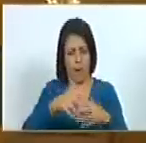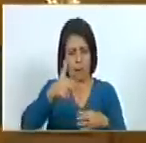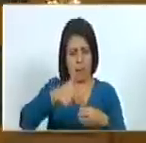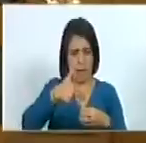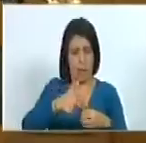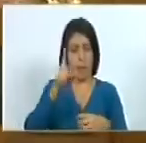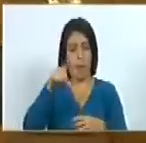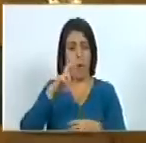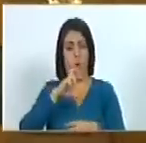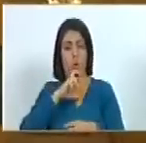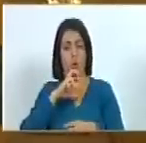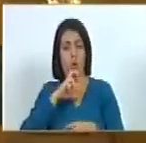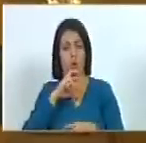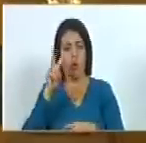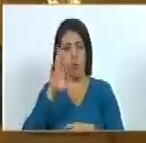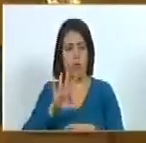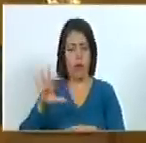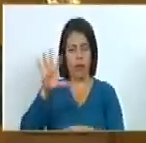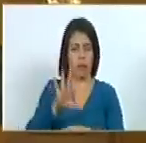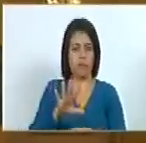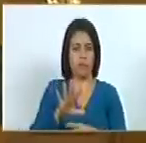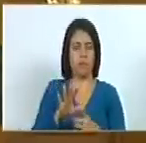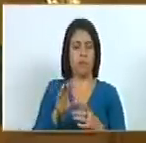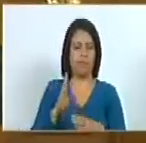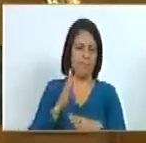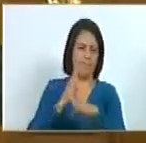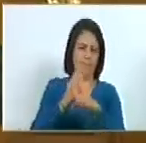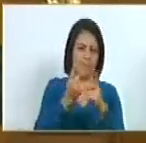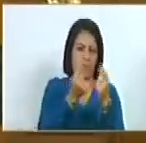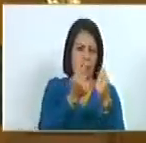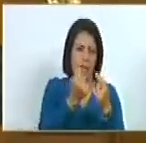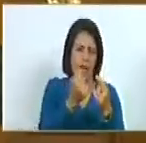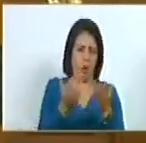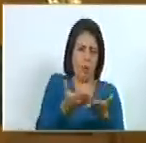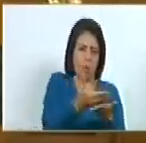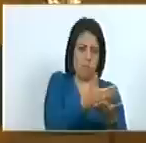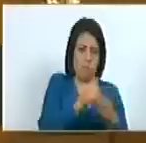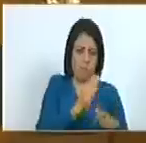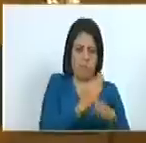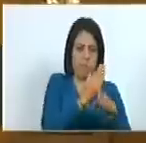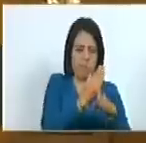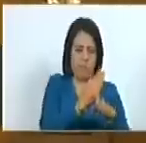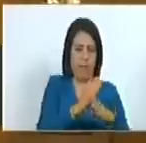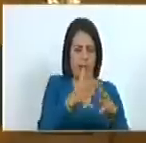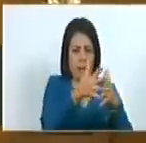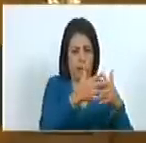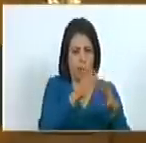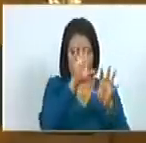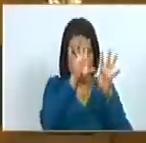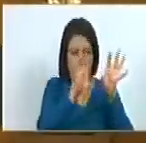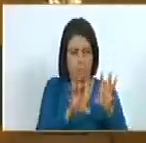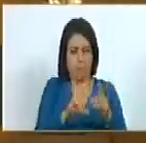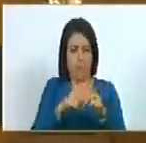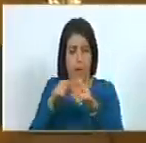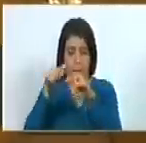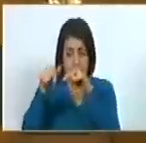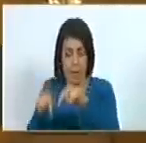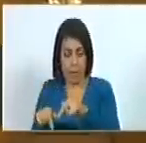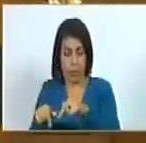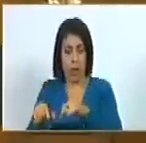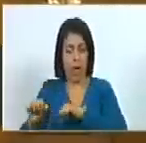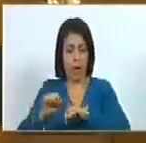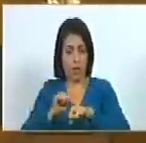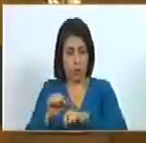oro venezolano, a las cuentas secuestradas en el exterior, es un acto de soberanía y